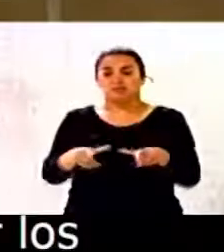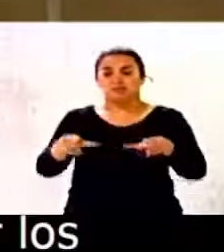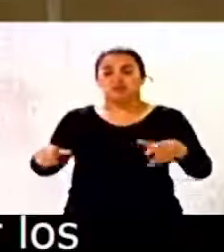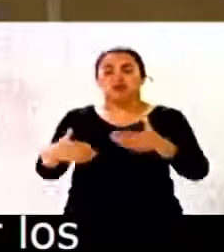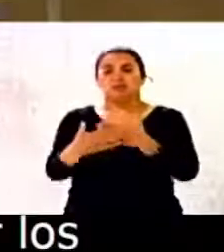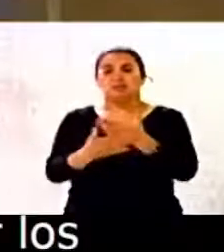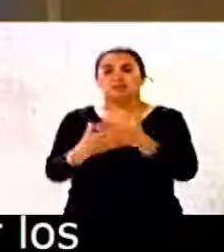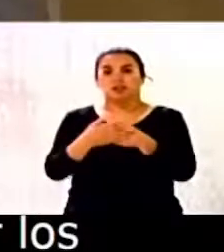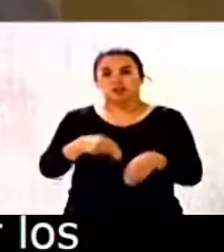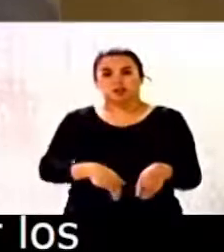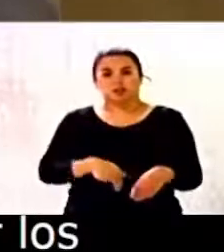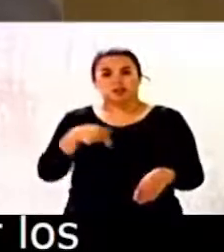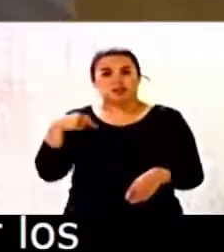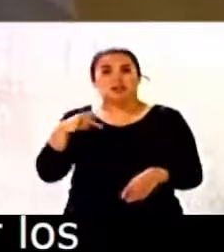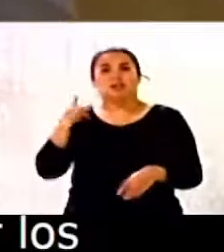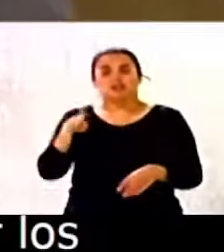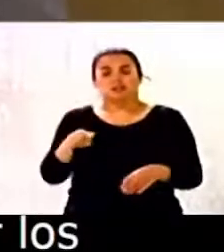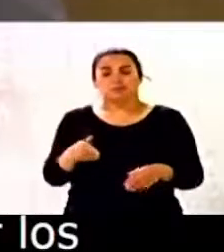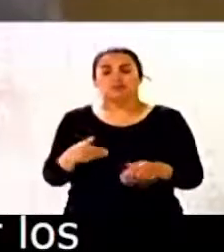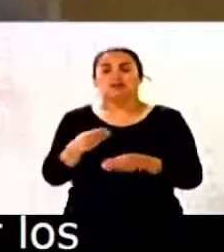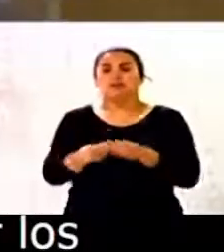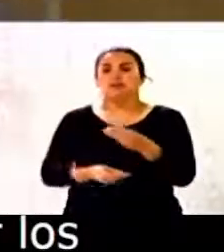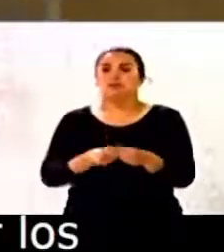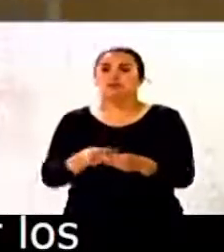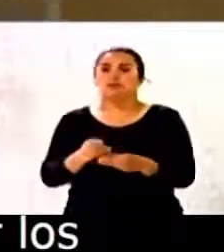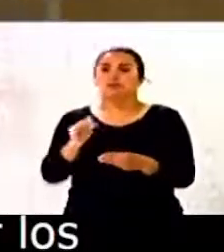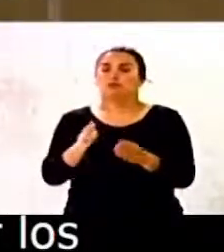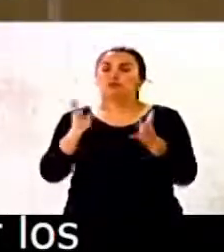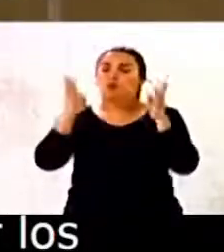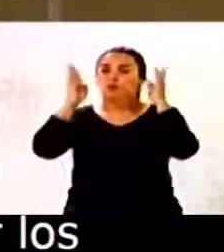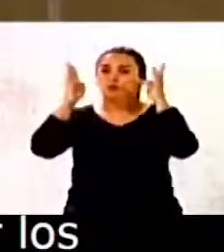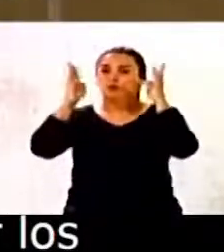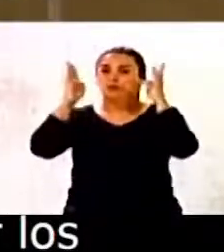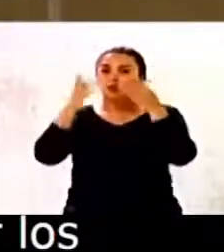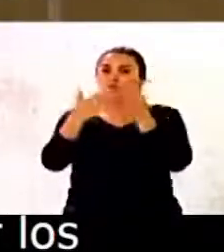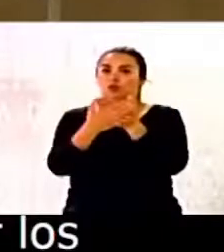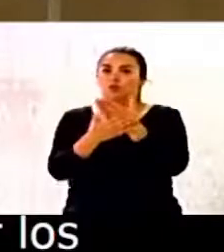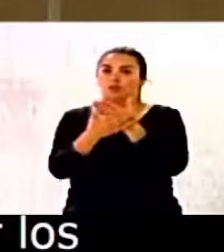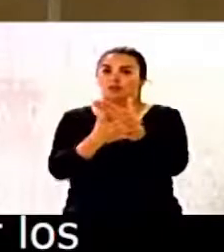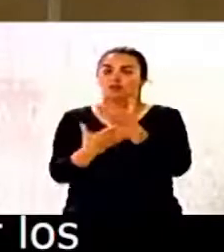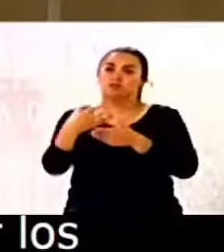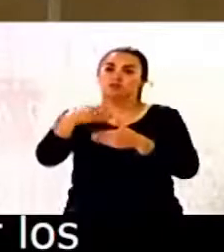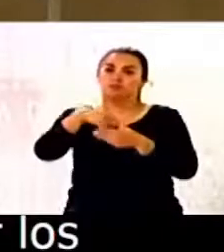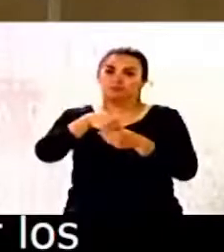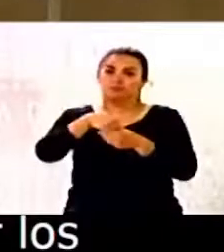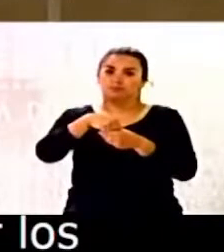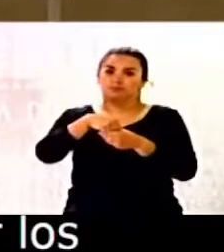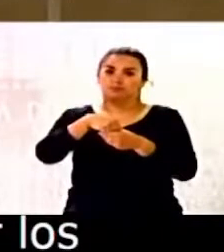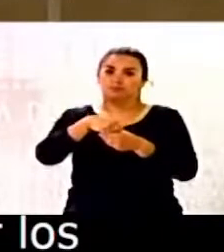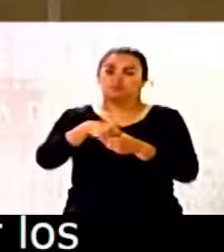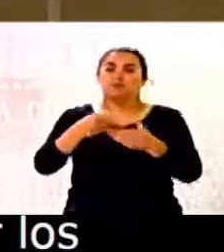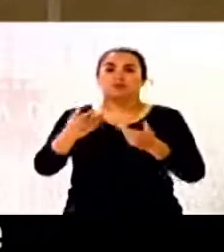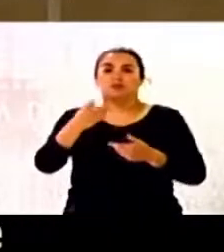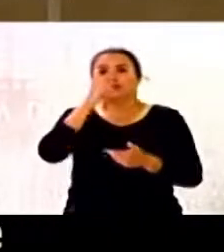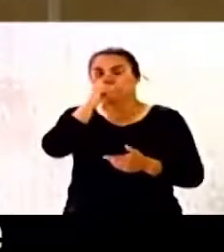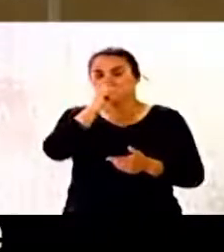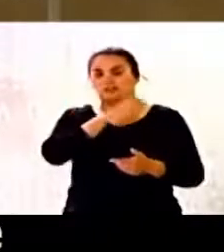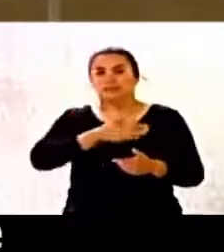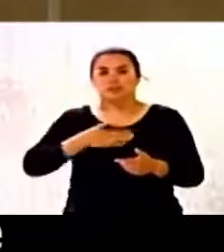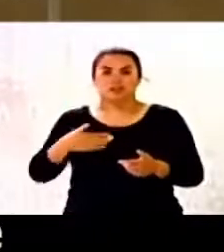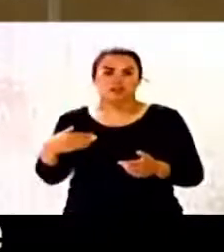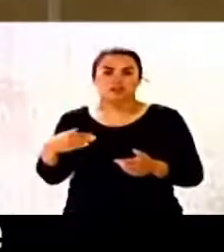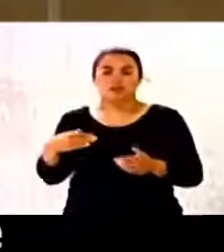y que debería pasar, y hoy ha pasado por Consejo de Gobierno. Y le queríamos recordar que el